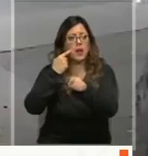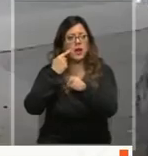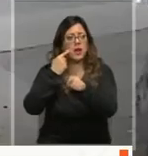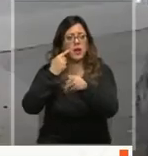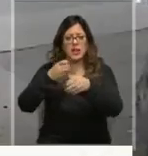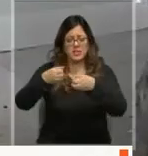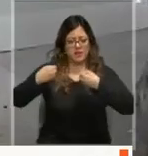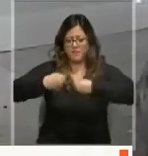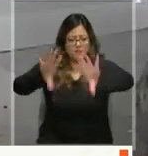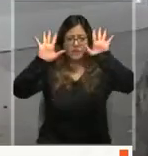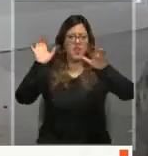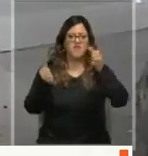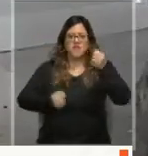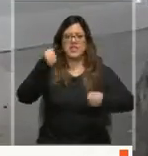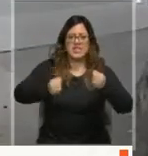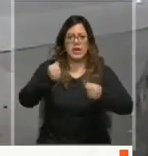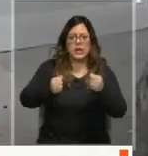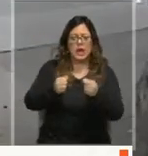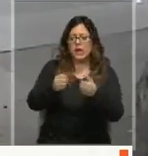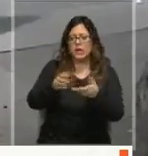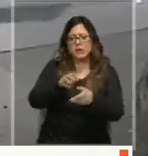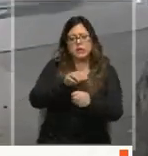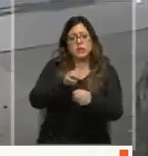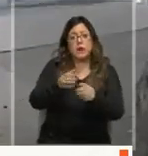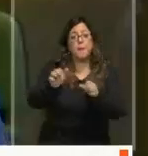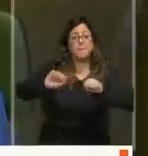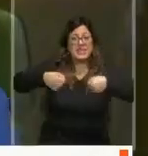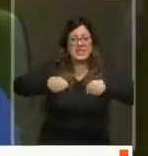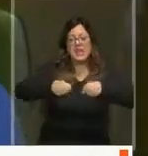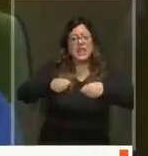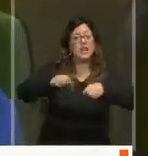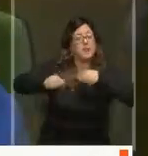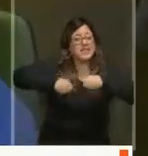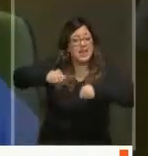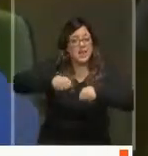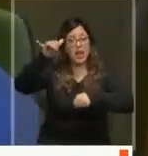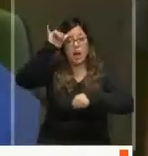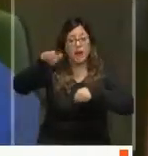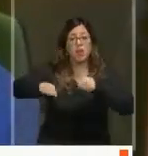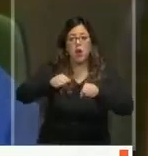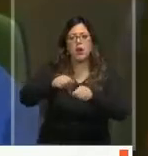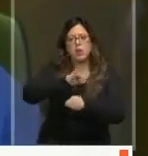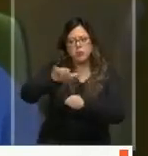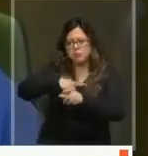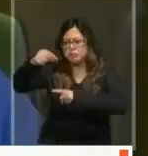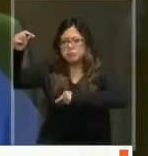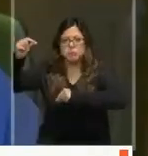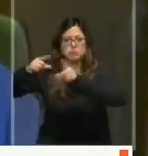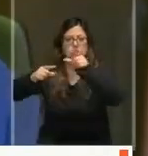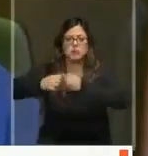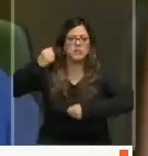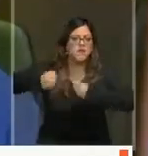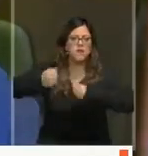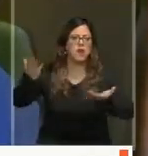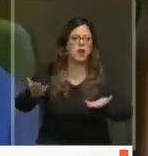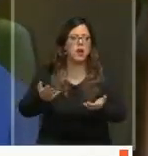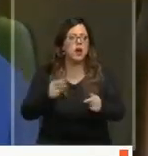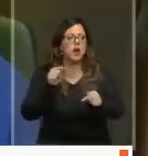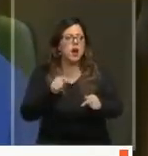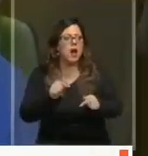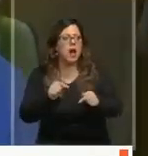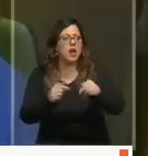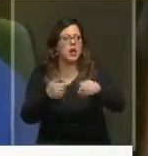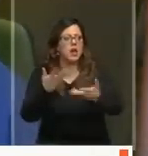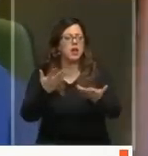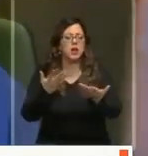su bicicleta y correr. Bueno, que siempre estaba medio ancho. Y cuando de repente vimos que el joven iba corriendo, y ahí le pregunto si teníamos cámara, y